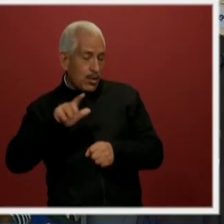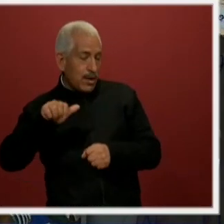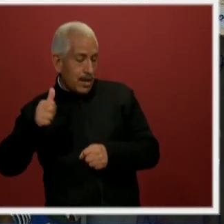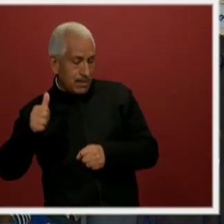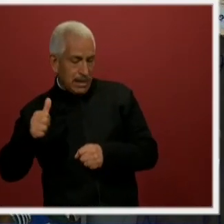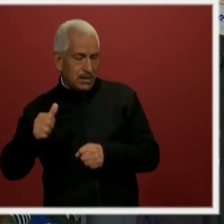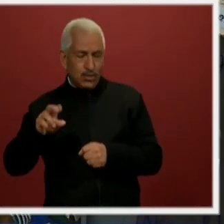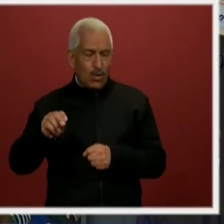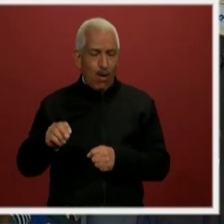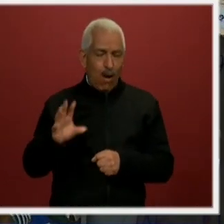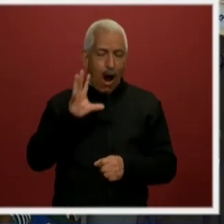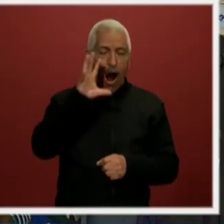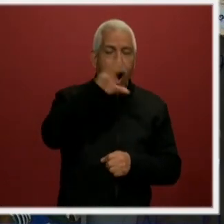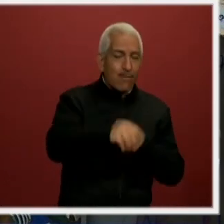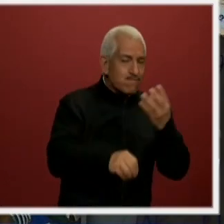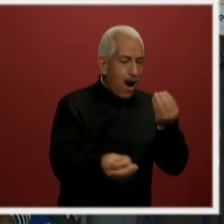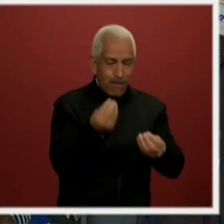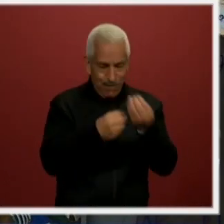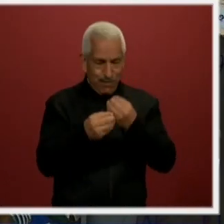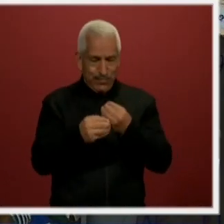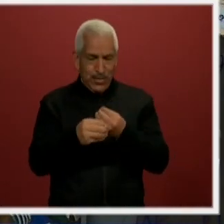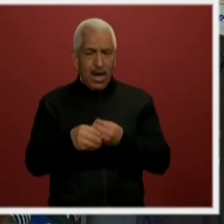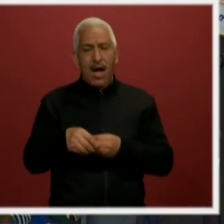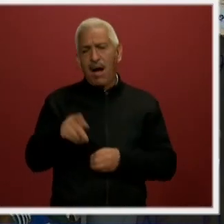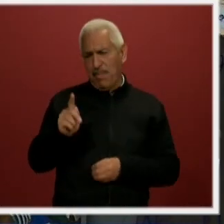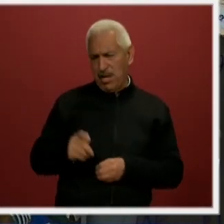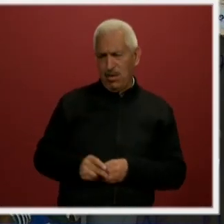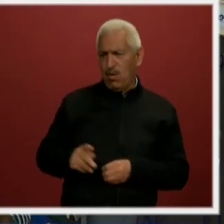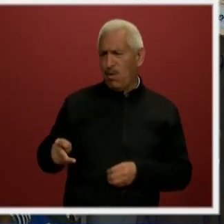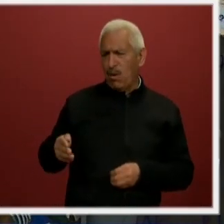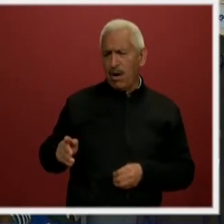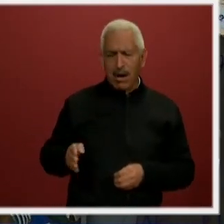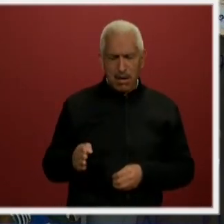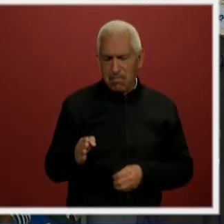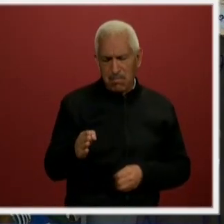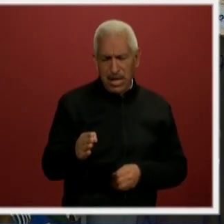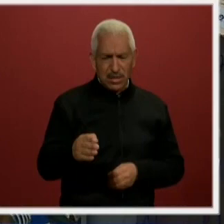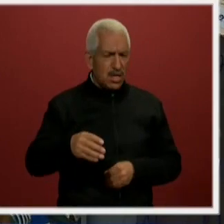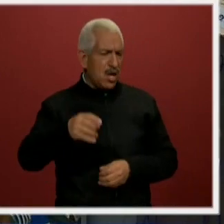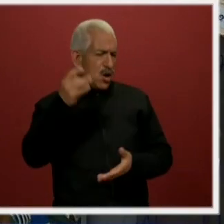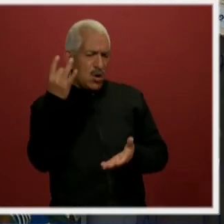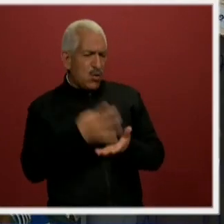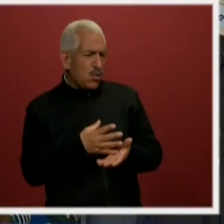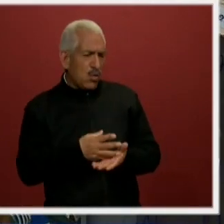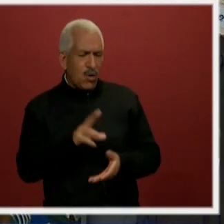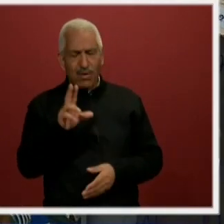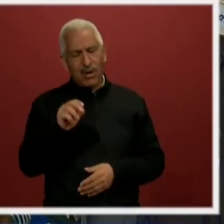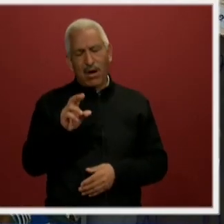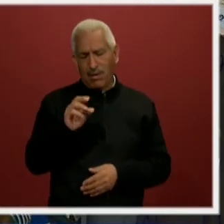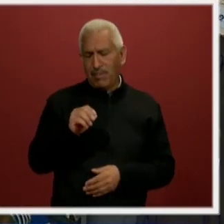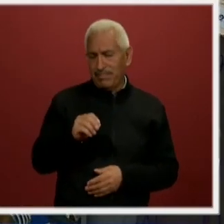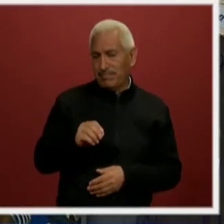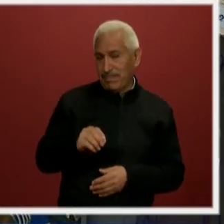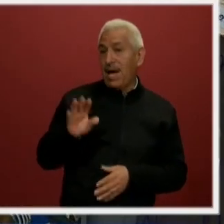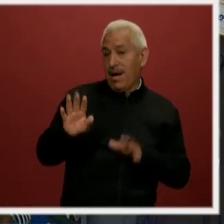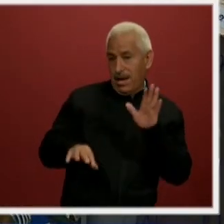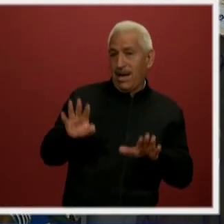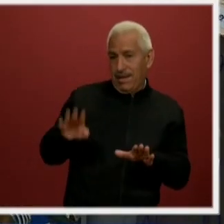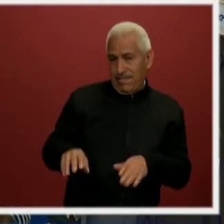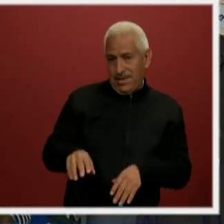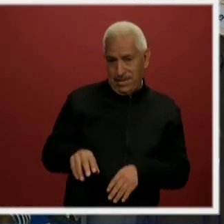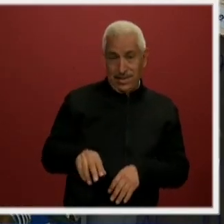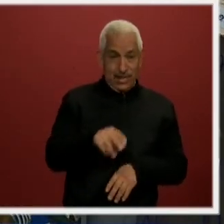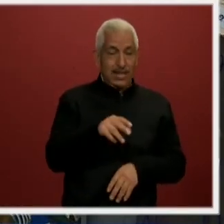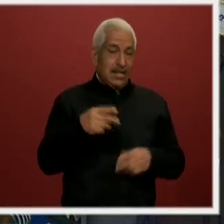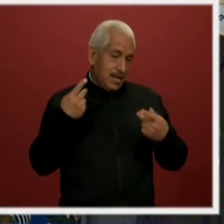no es el único que hace esto a veces las personas nosotros también hacemos esto y nos